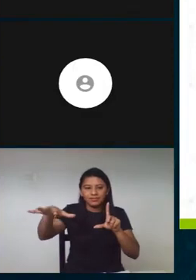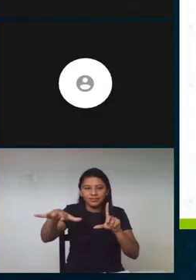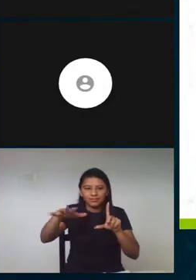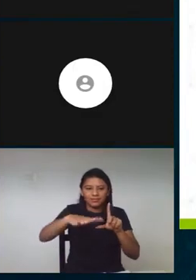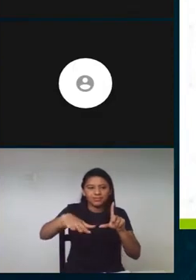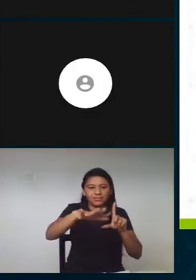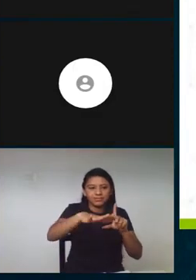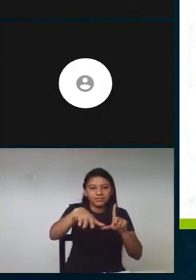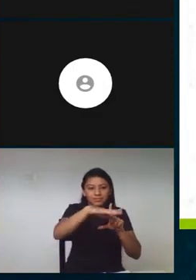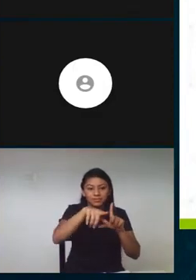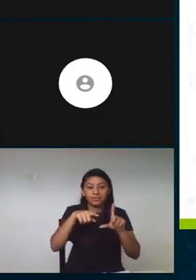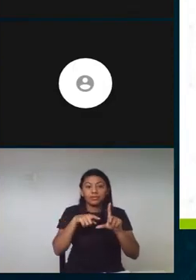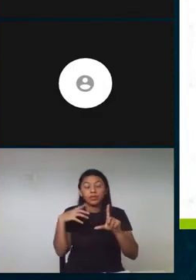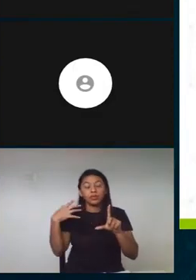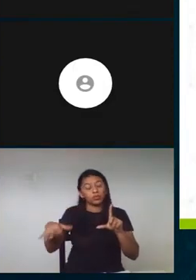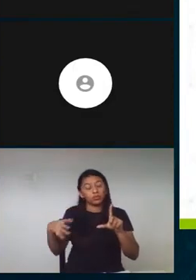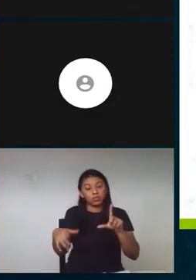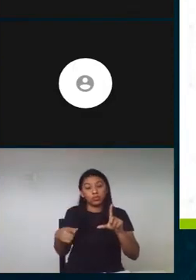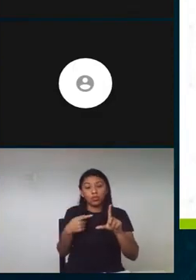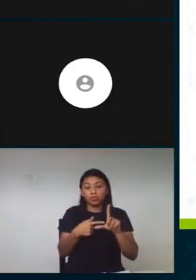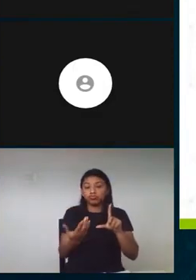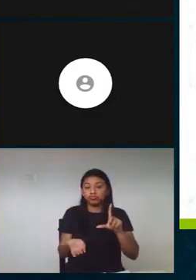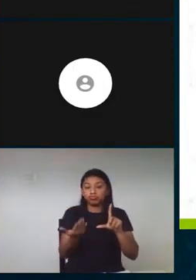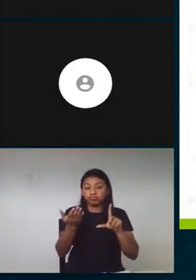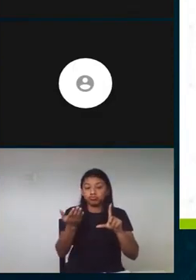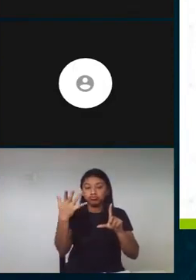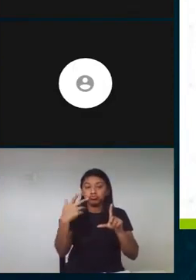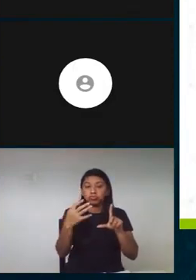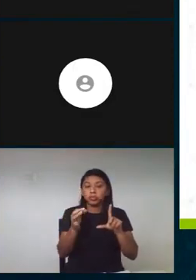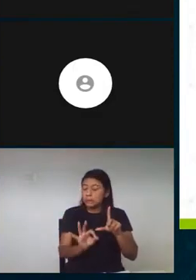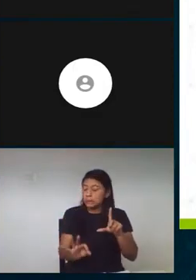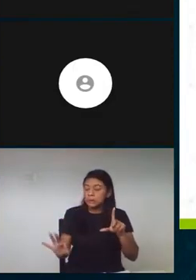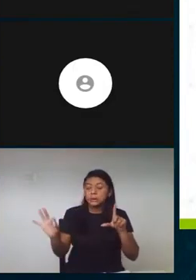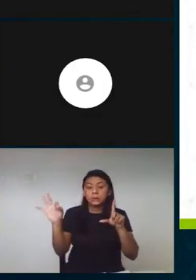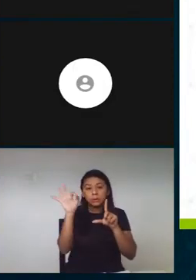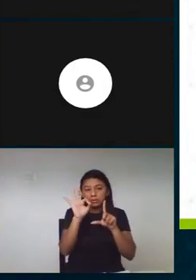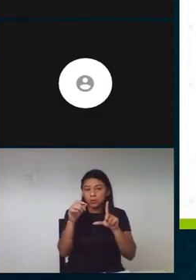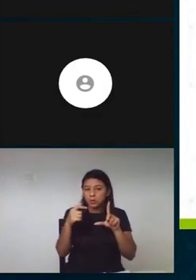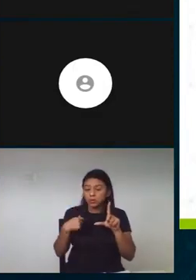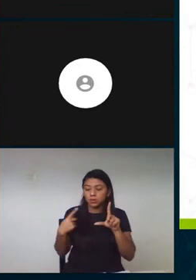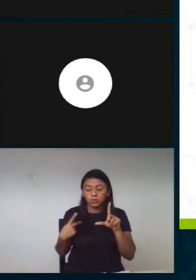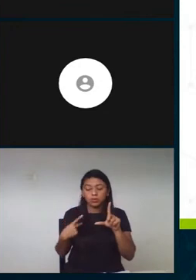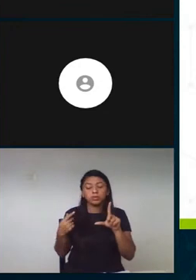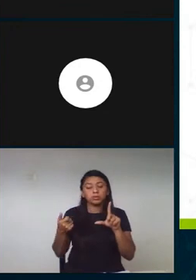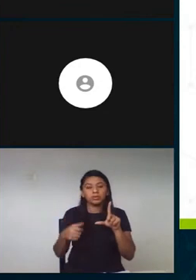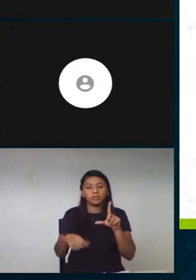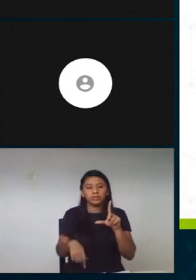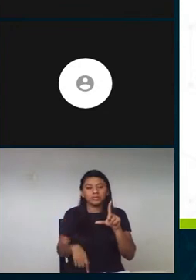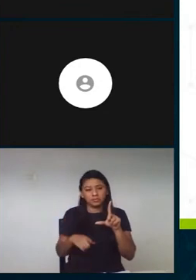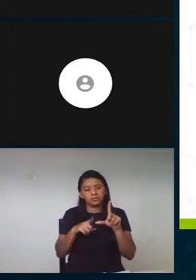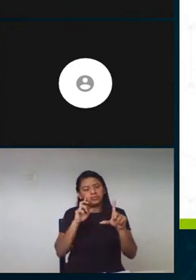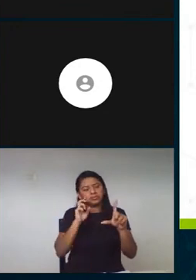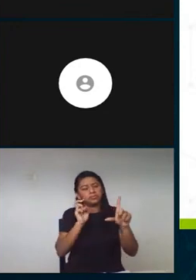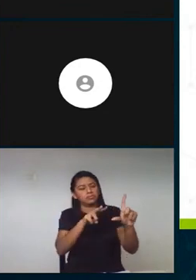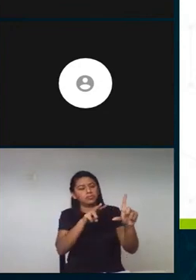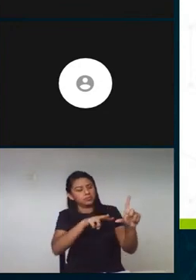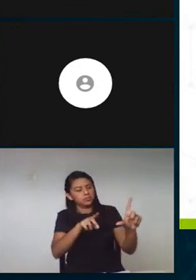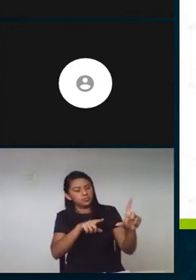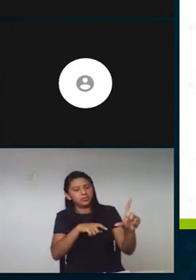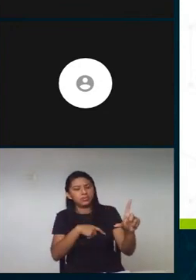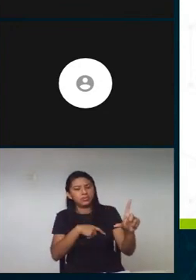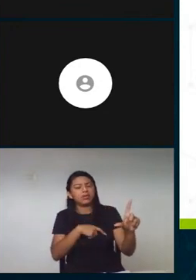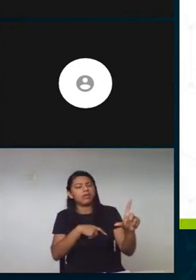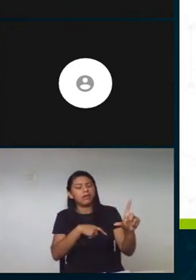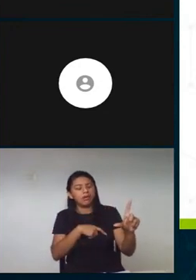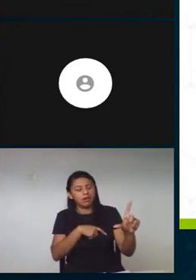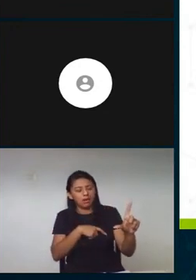fueron importantes y siguen siendo importantes para nosotros, ¿cierto? Acá encontramos que quisimos saber cuál era la edad de las personas